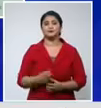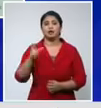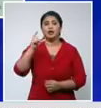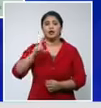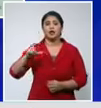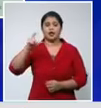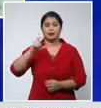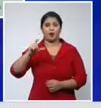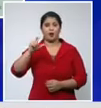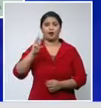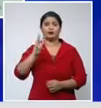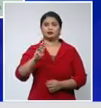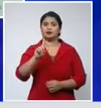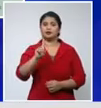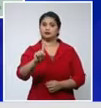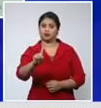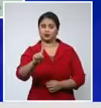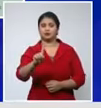casos